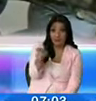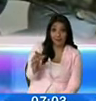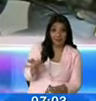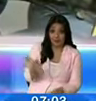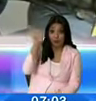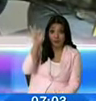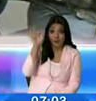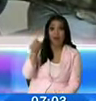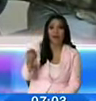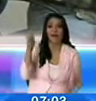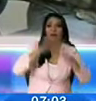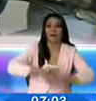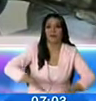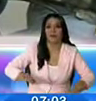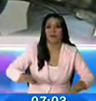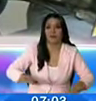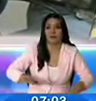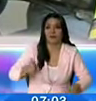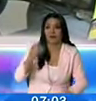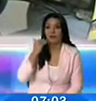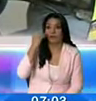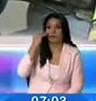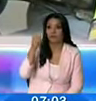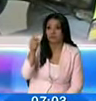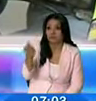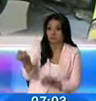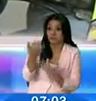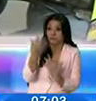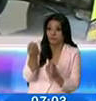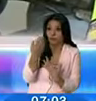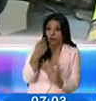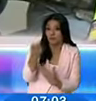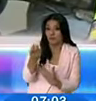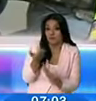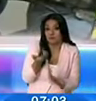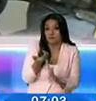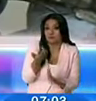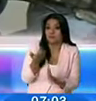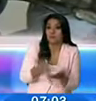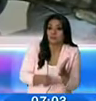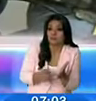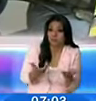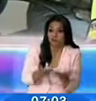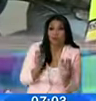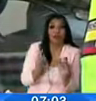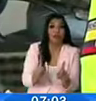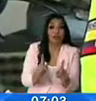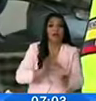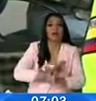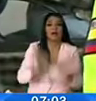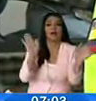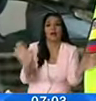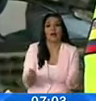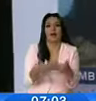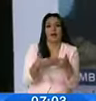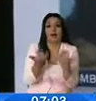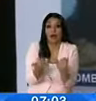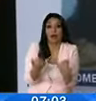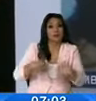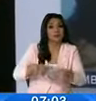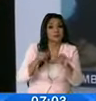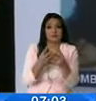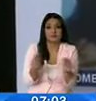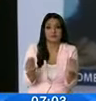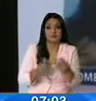persona y si es una persona mayor de edad se le pide una versión para que en su versión determine cuál fue la motivación. Para nosotros sigue desaparecida. María